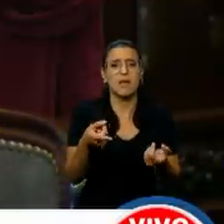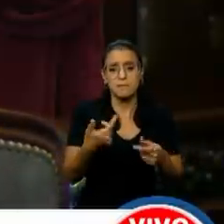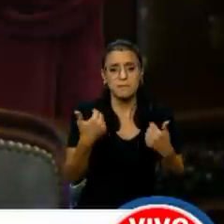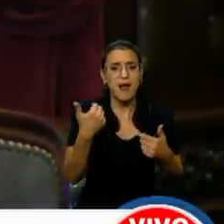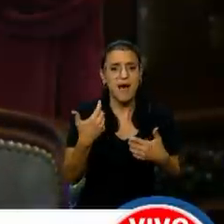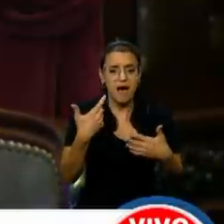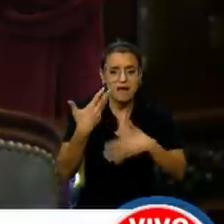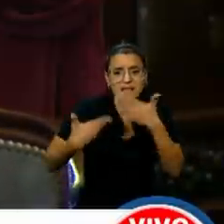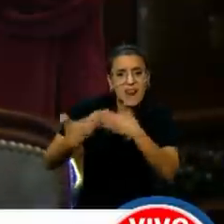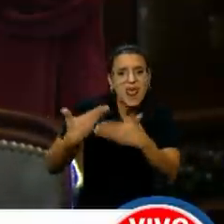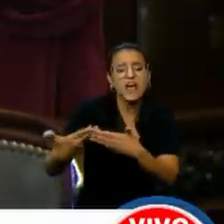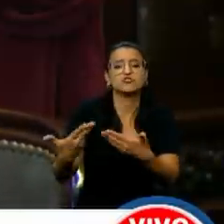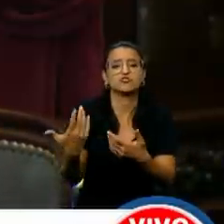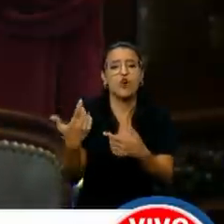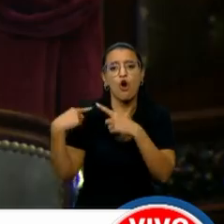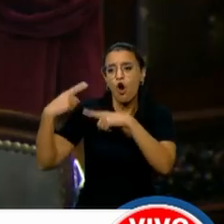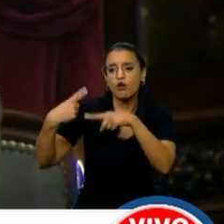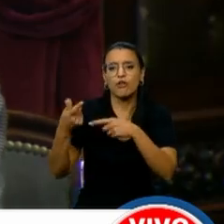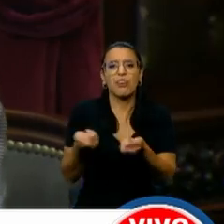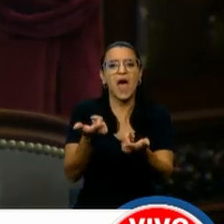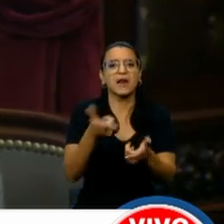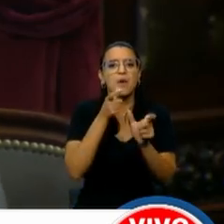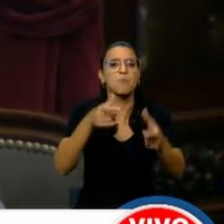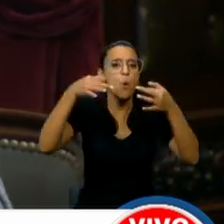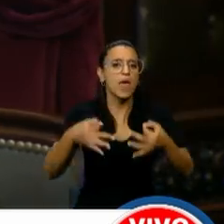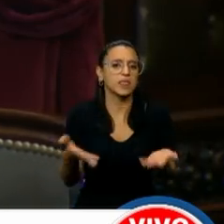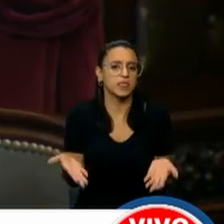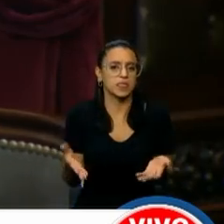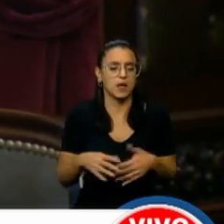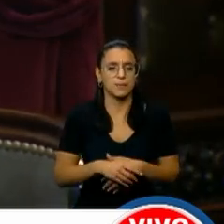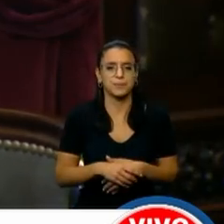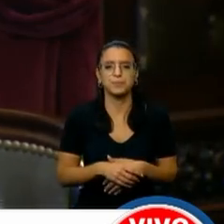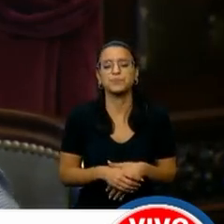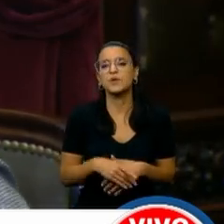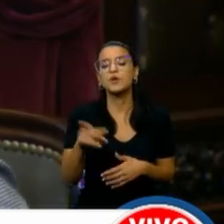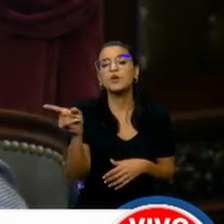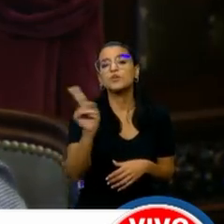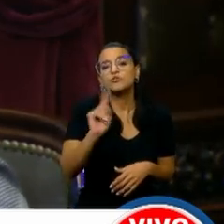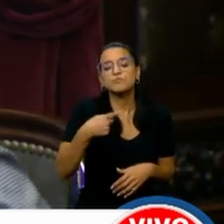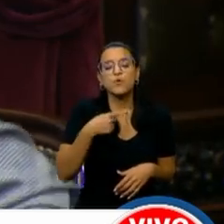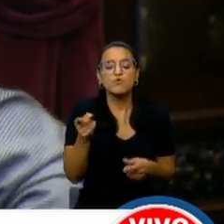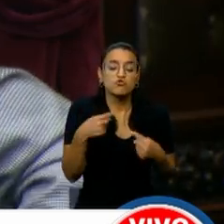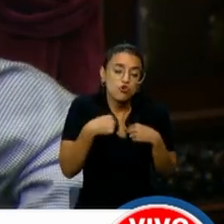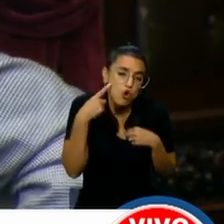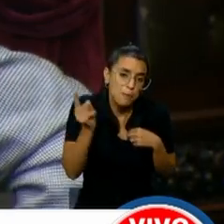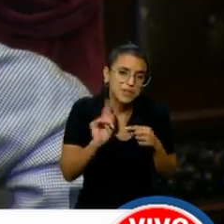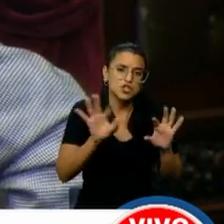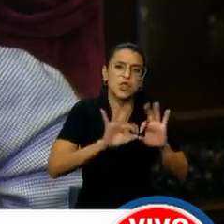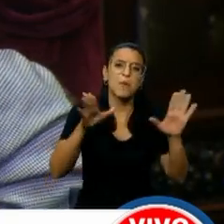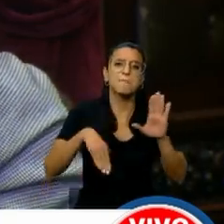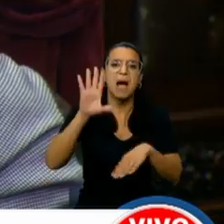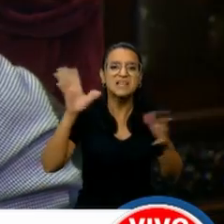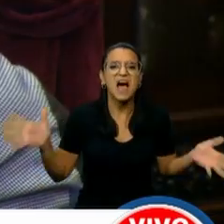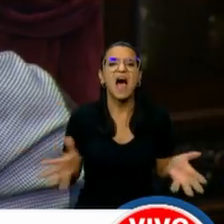generaciones factura una respuesta no también consideró que no hay más democracia con